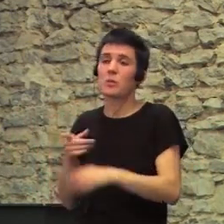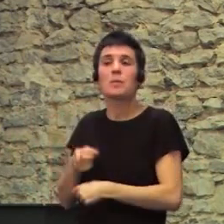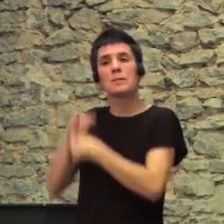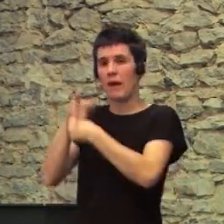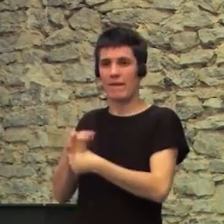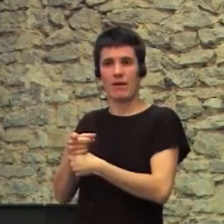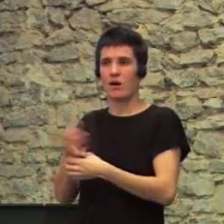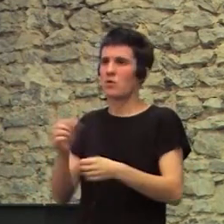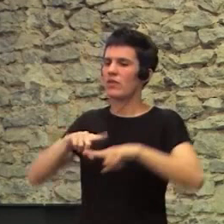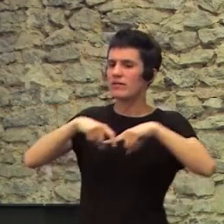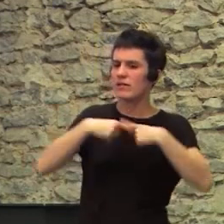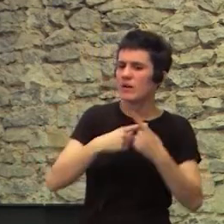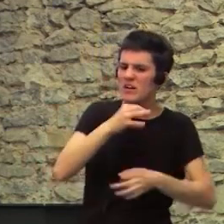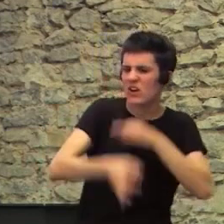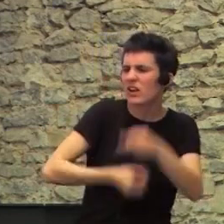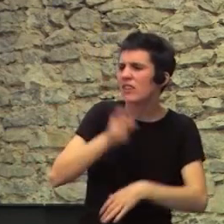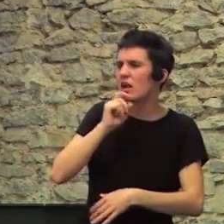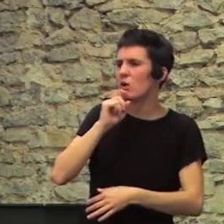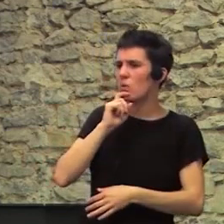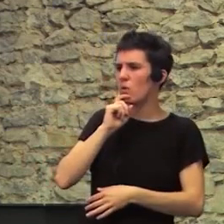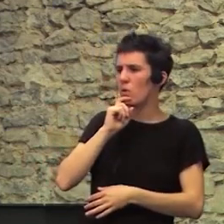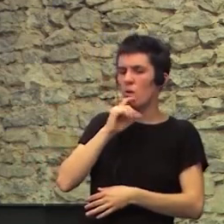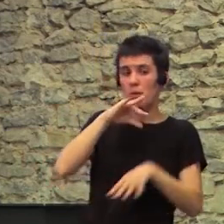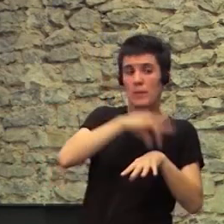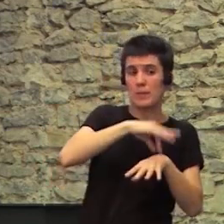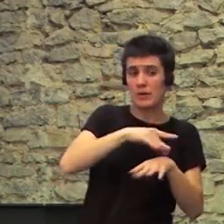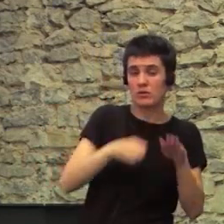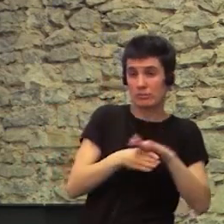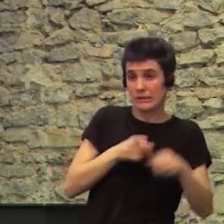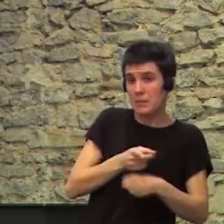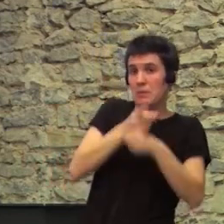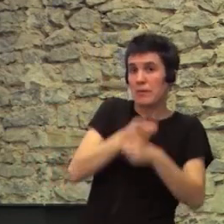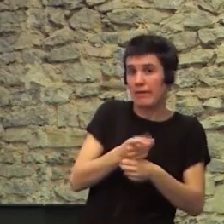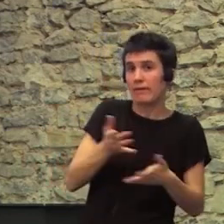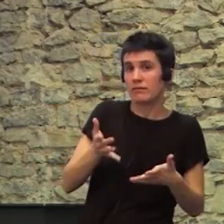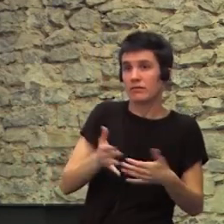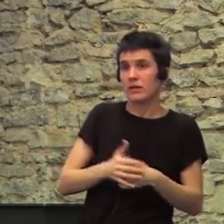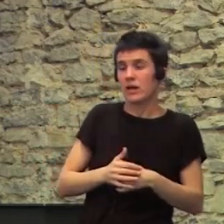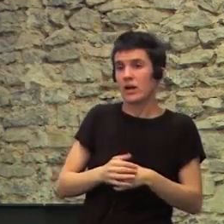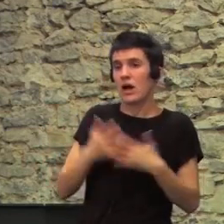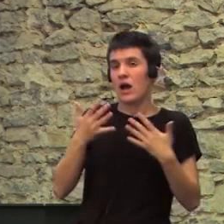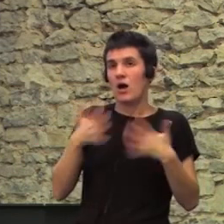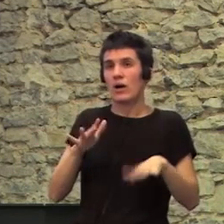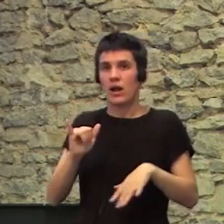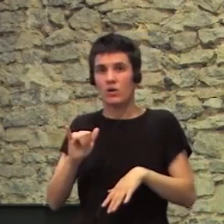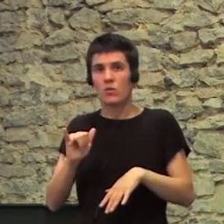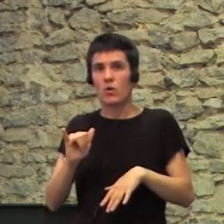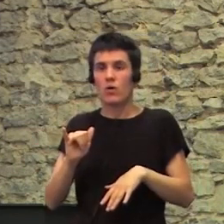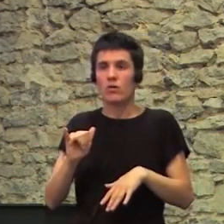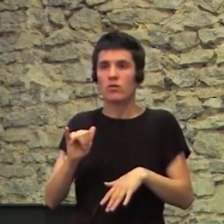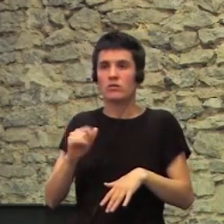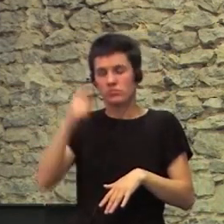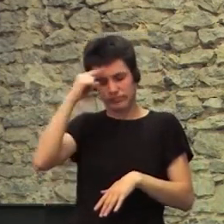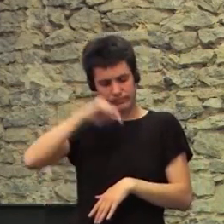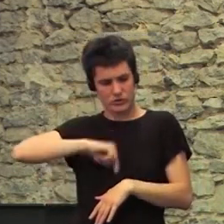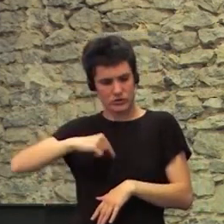sobre lo que les tiene que pasar en la familia o donde sea, siguen haciéndola médicos. Con lo cual, aunque haya una conciencia de que sí, me doy